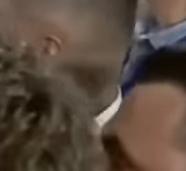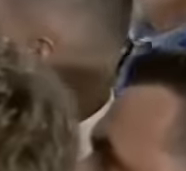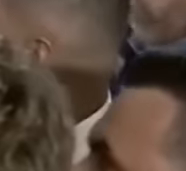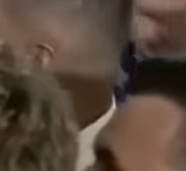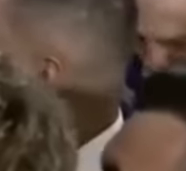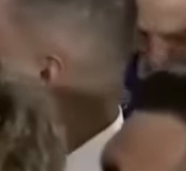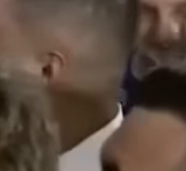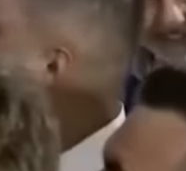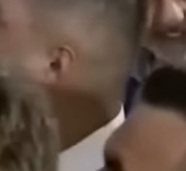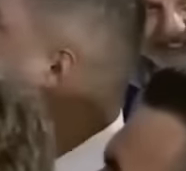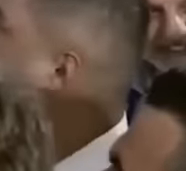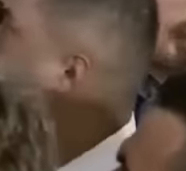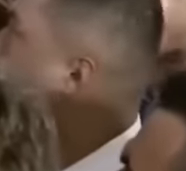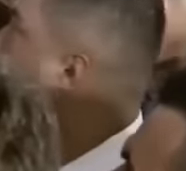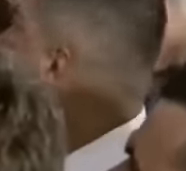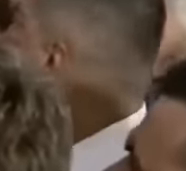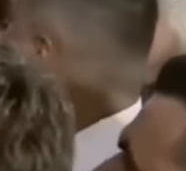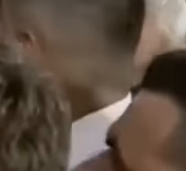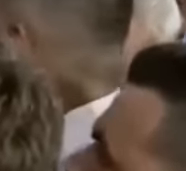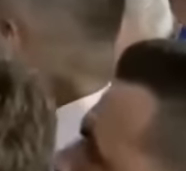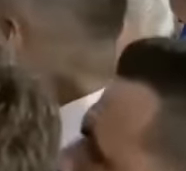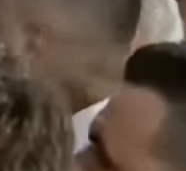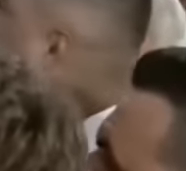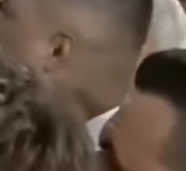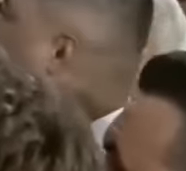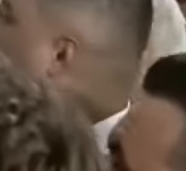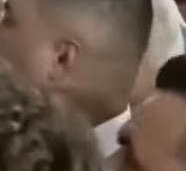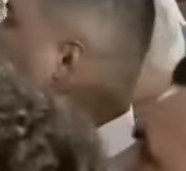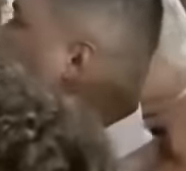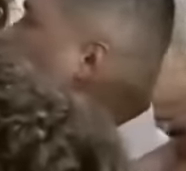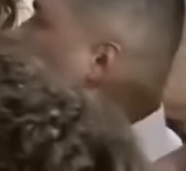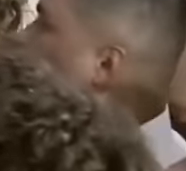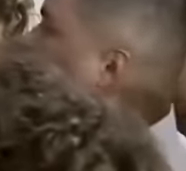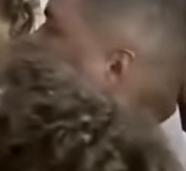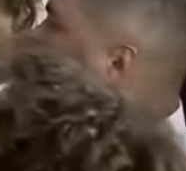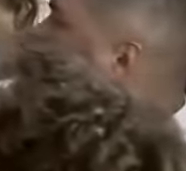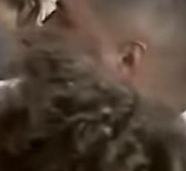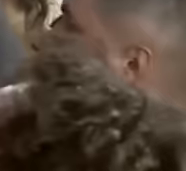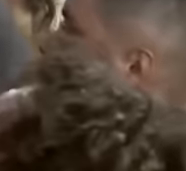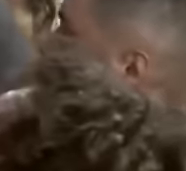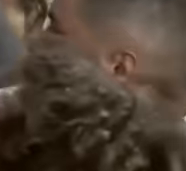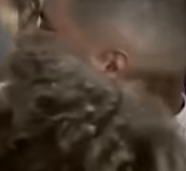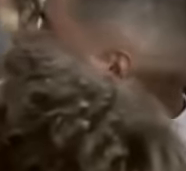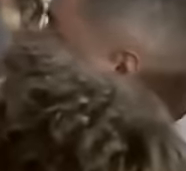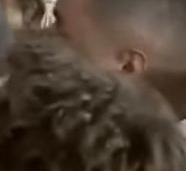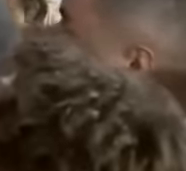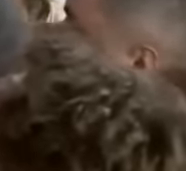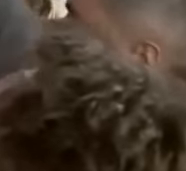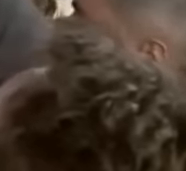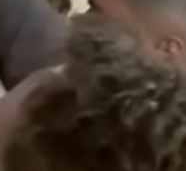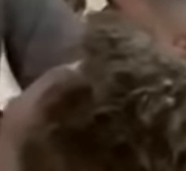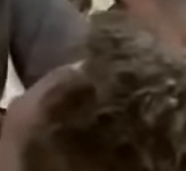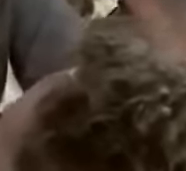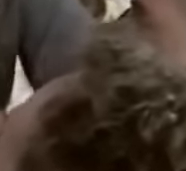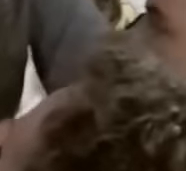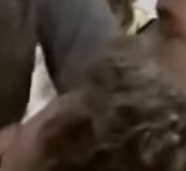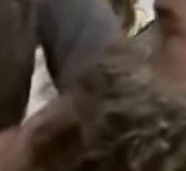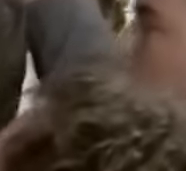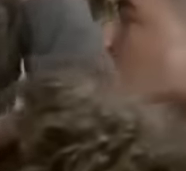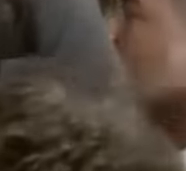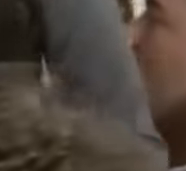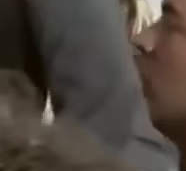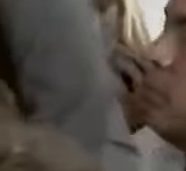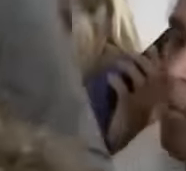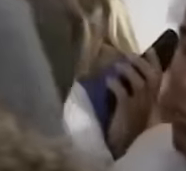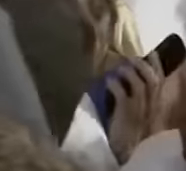la Alianza Bolivariana para los Pueblos de Nuestra América es el núcleo vital de la patria grande, que en estos momentos hoy más que